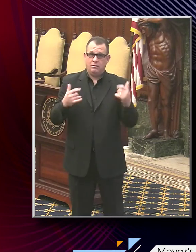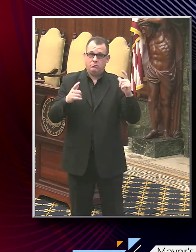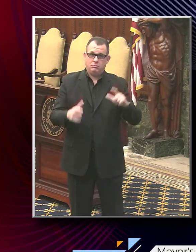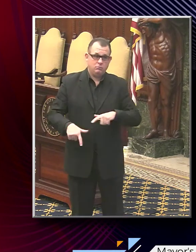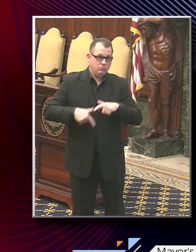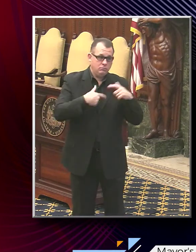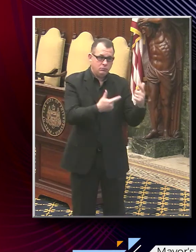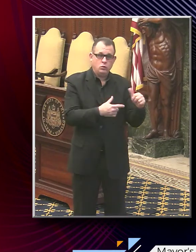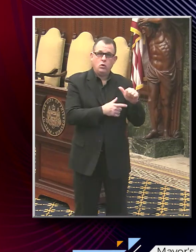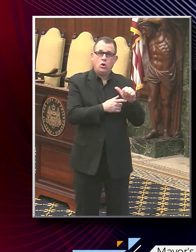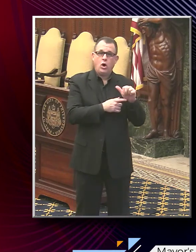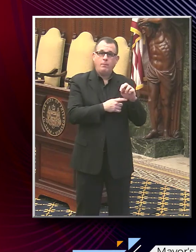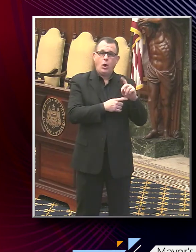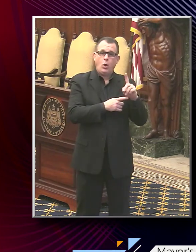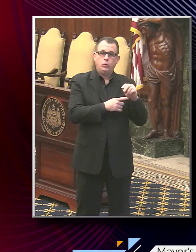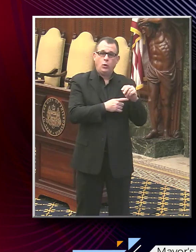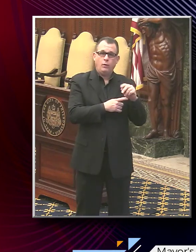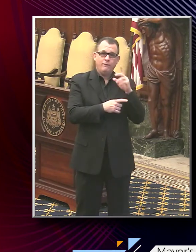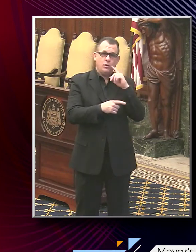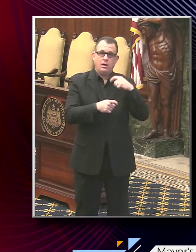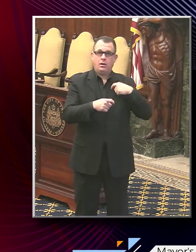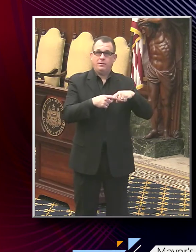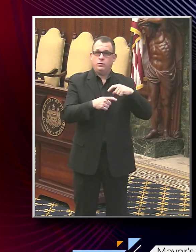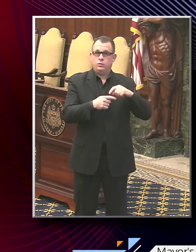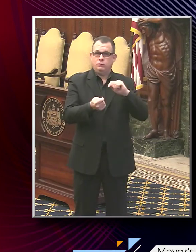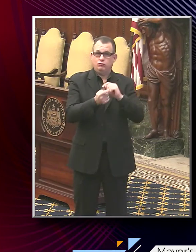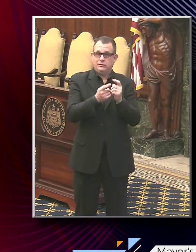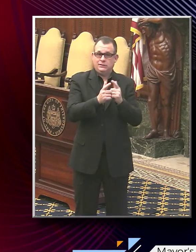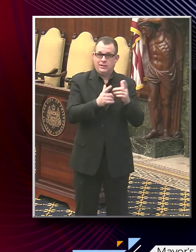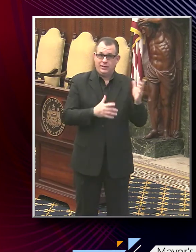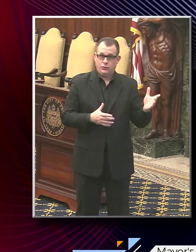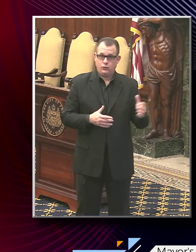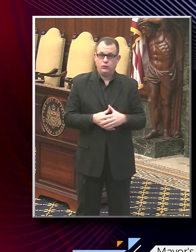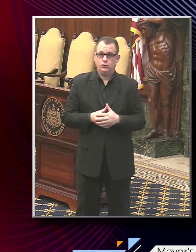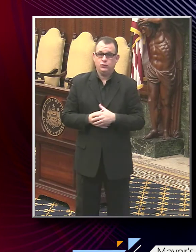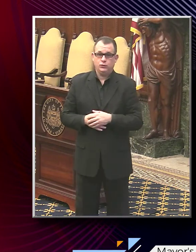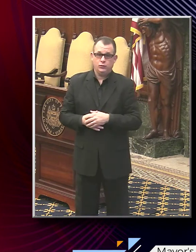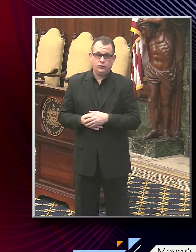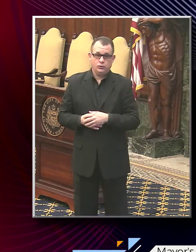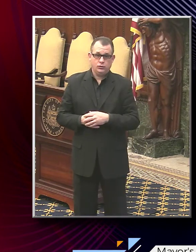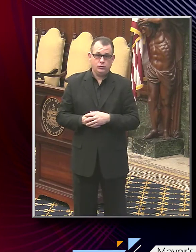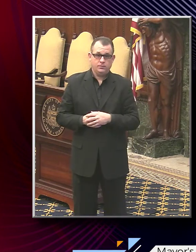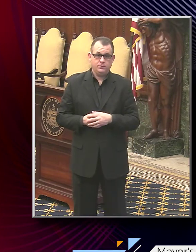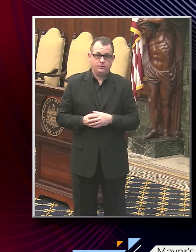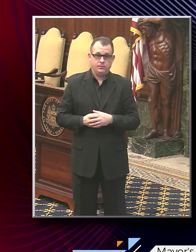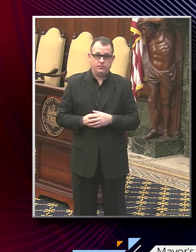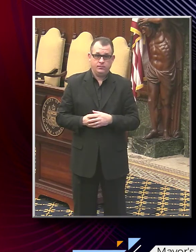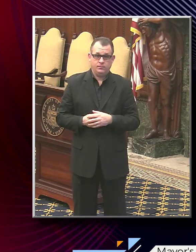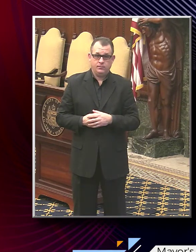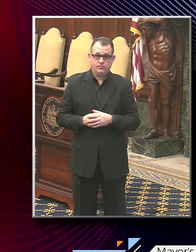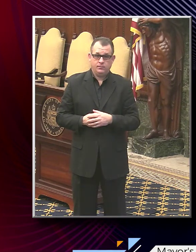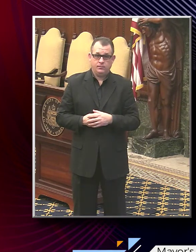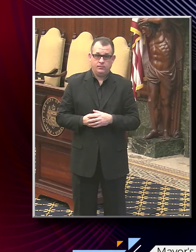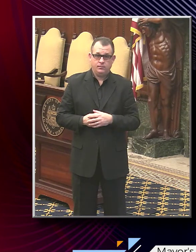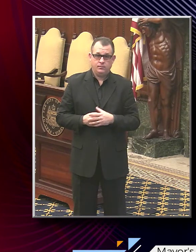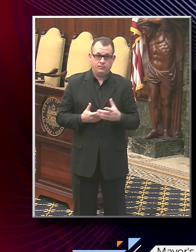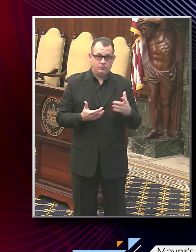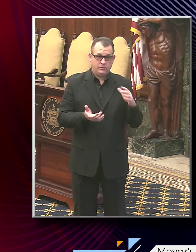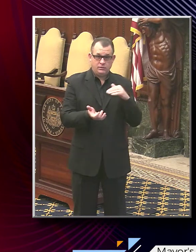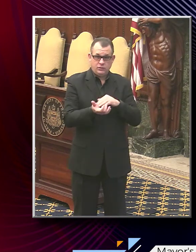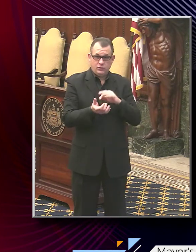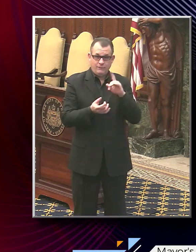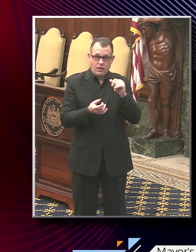to Armando for the Spanish language translation of the Mayor's and Dr. Farley's opening